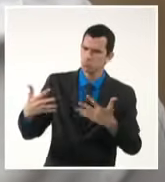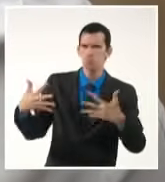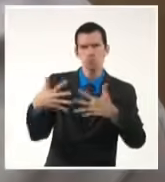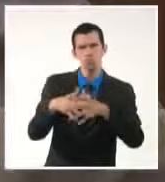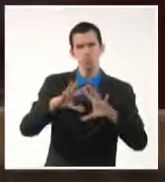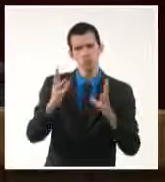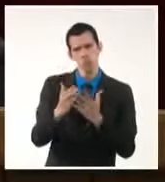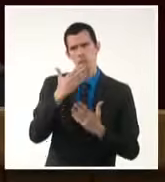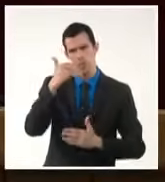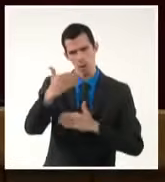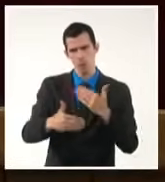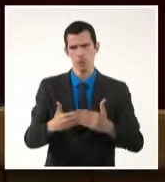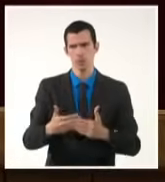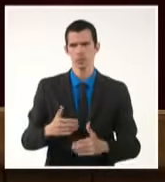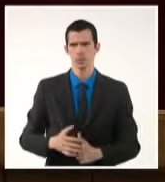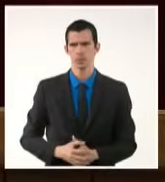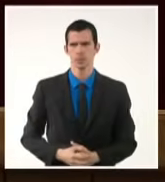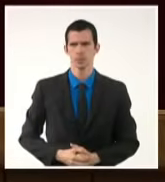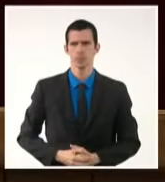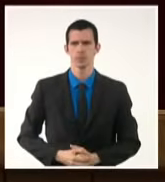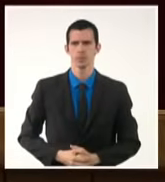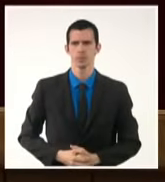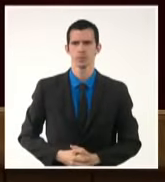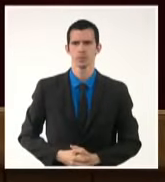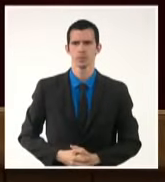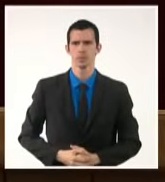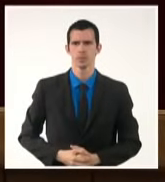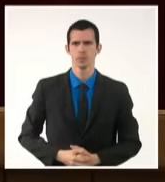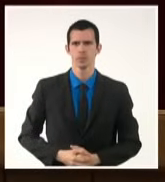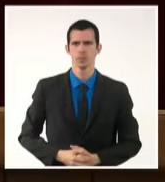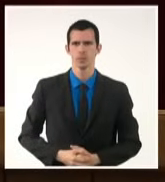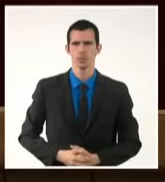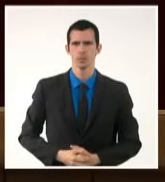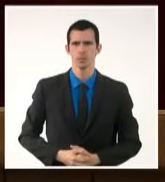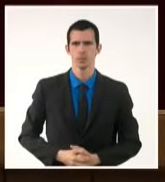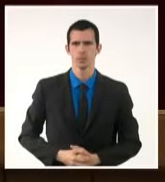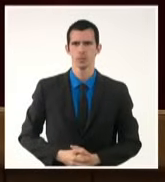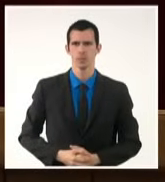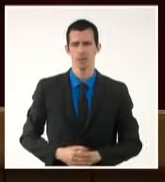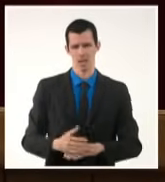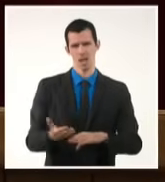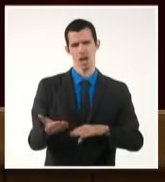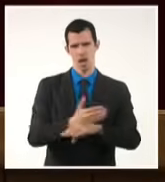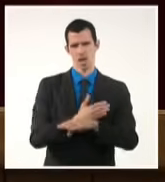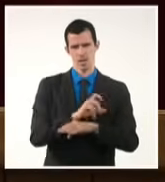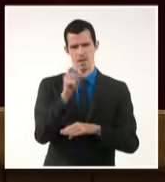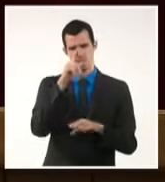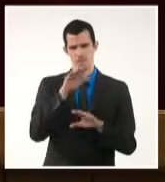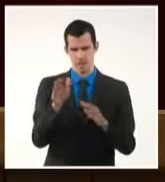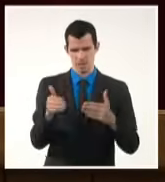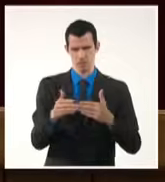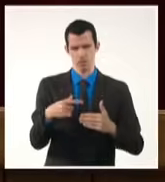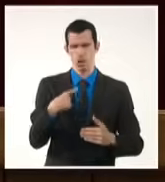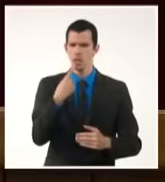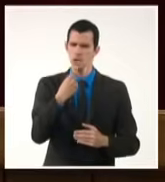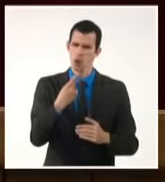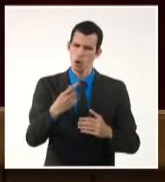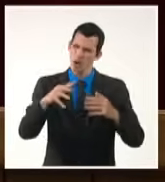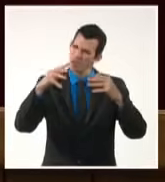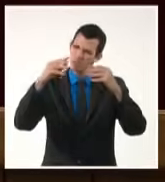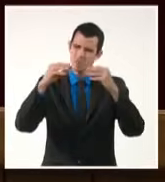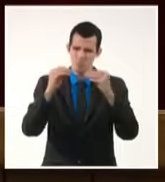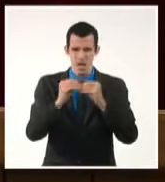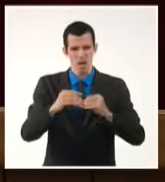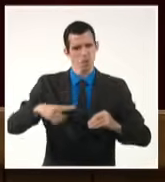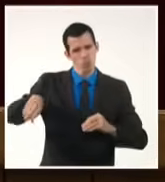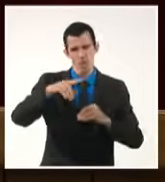Queridos compatriotas, antes de concluir, pido un fuerte aplauso de felicitación y reconocimiento a